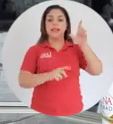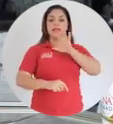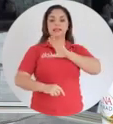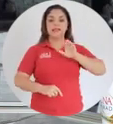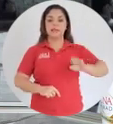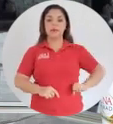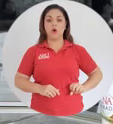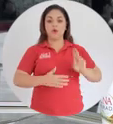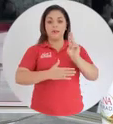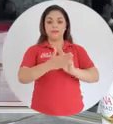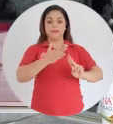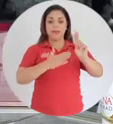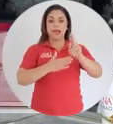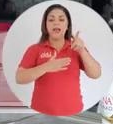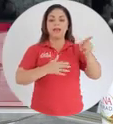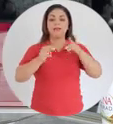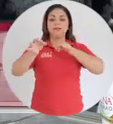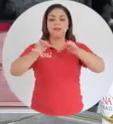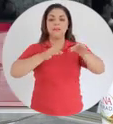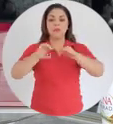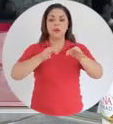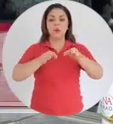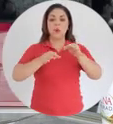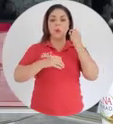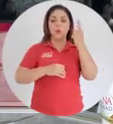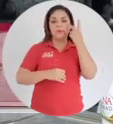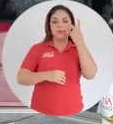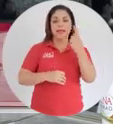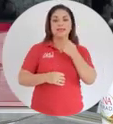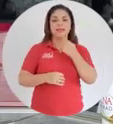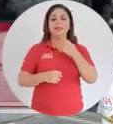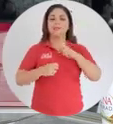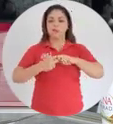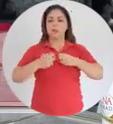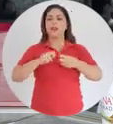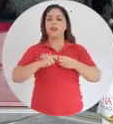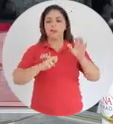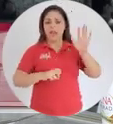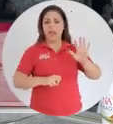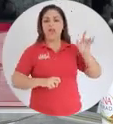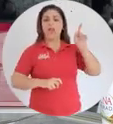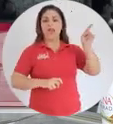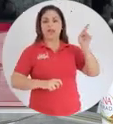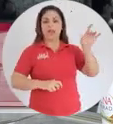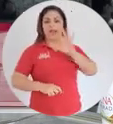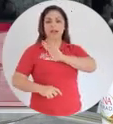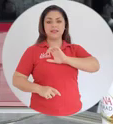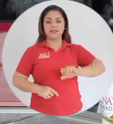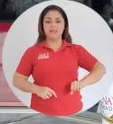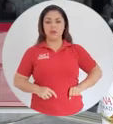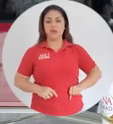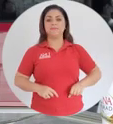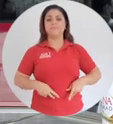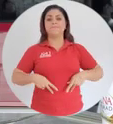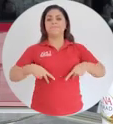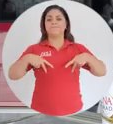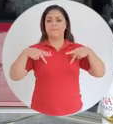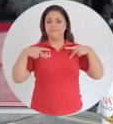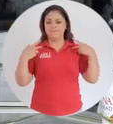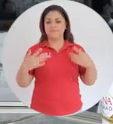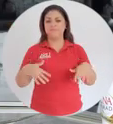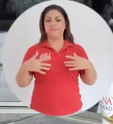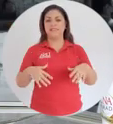de El Salvador, quien explicó una mirada detalladamente la problemática que se vive en la región en el tema de derechos humanos